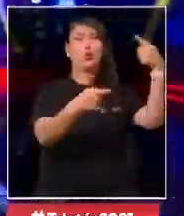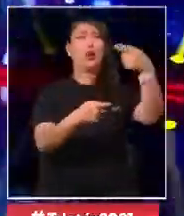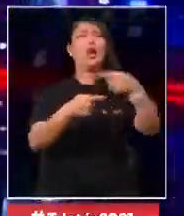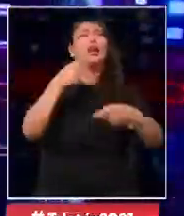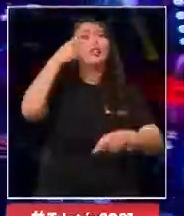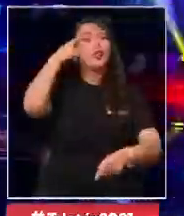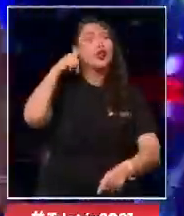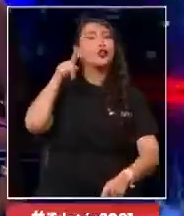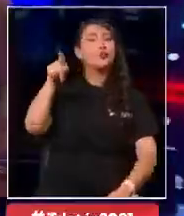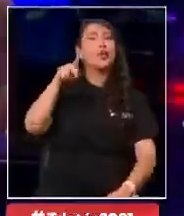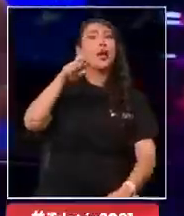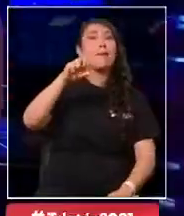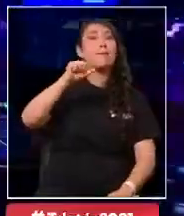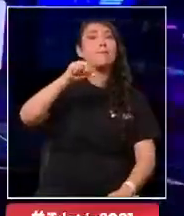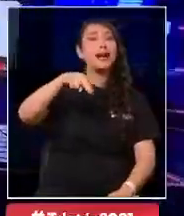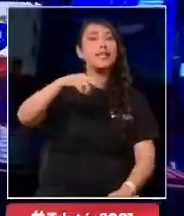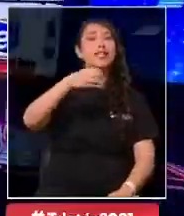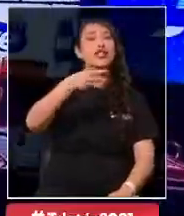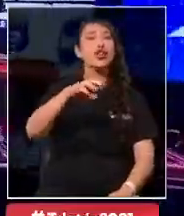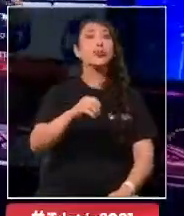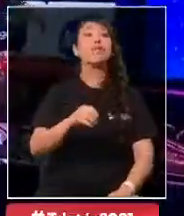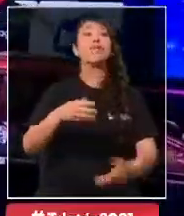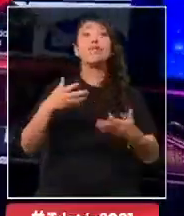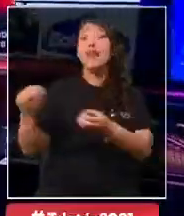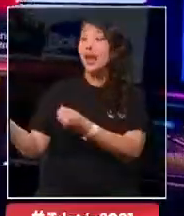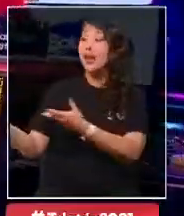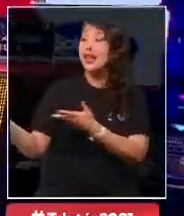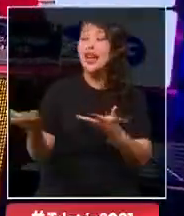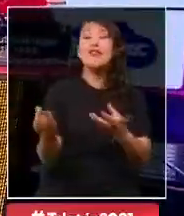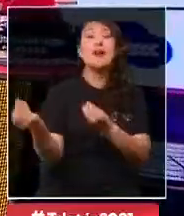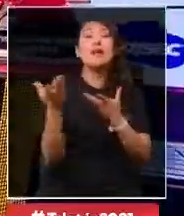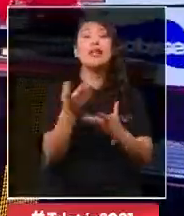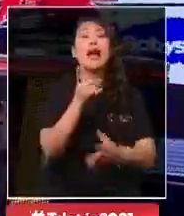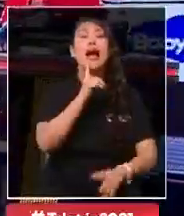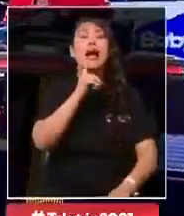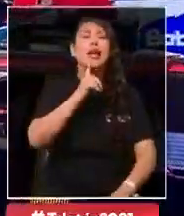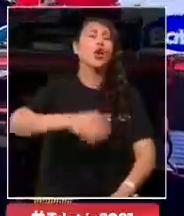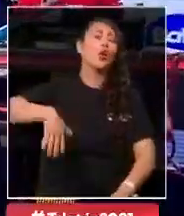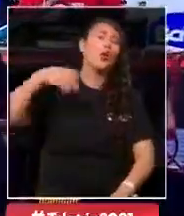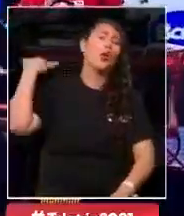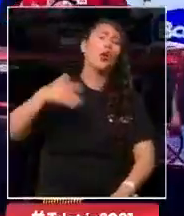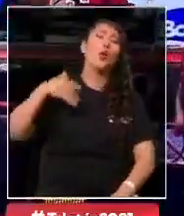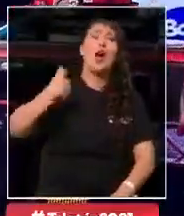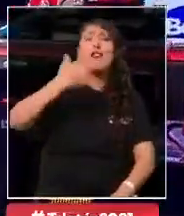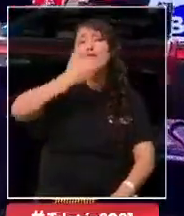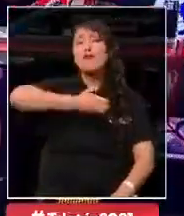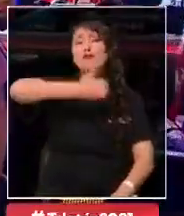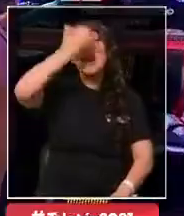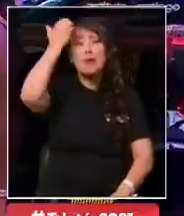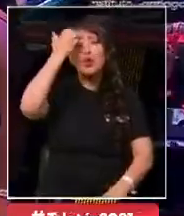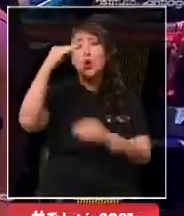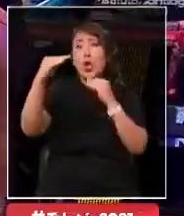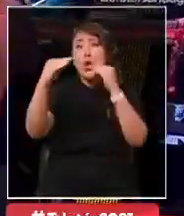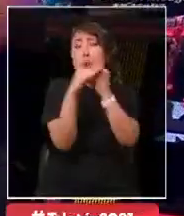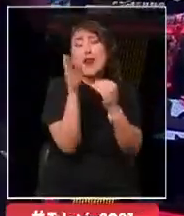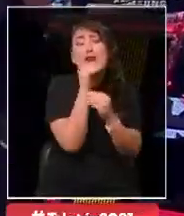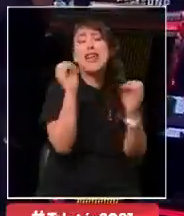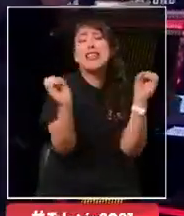Pancho. ¡Panchito! ¡Aquí está! Le damos la bienvenida al tremendo, al único, al